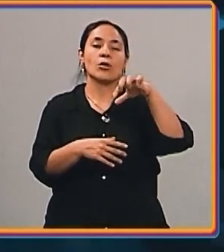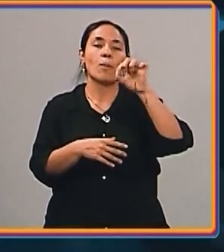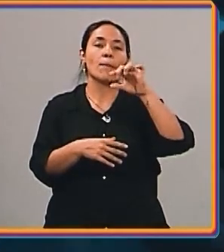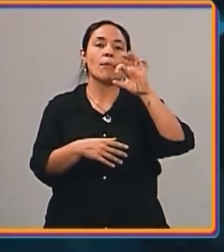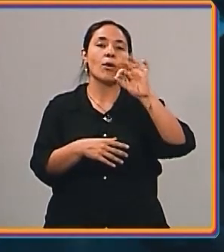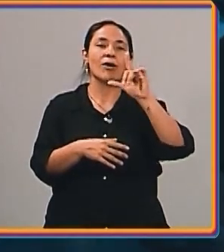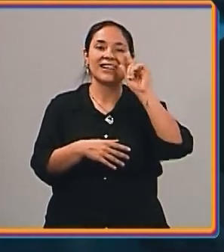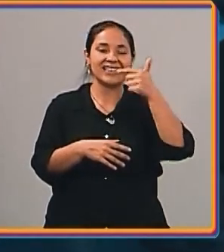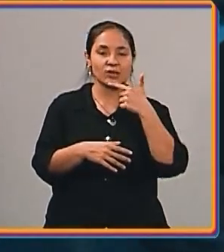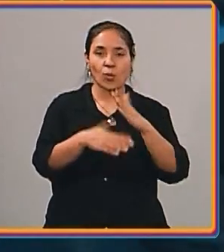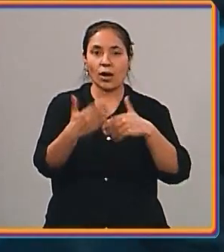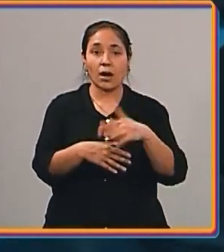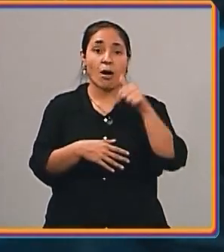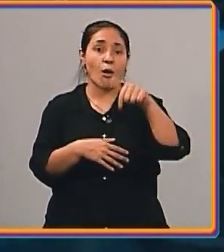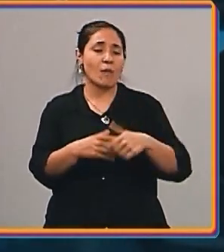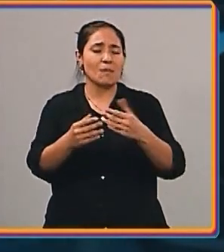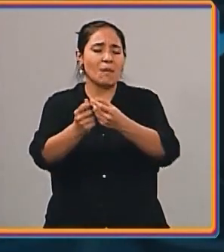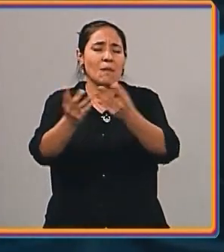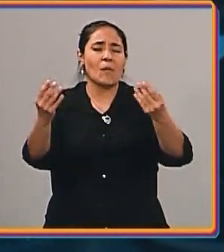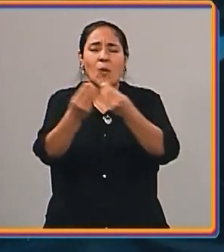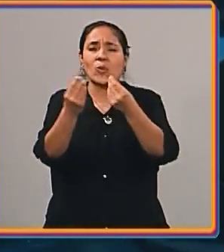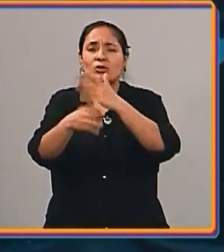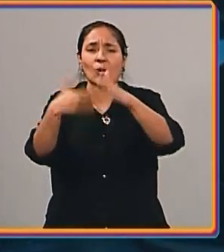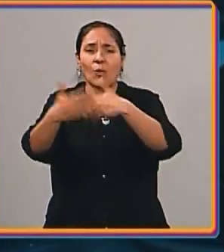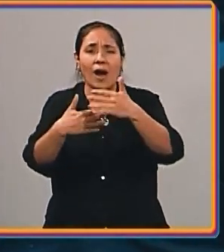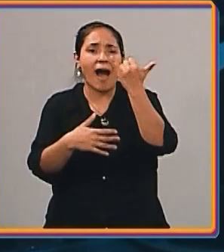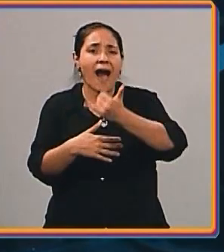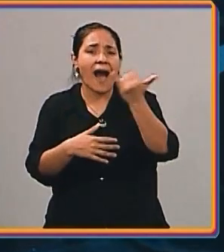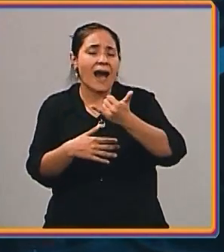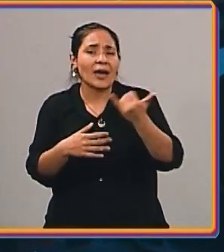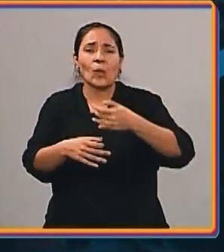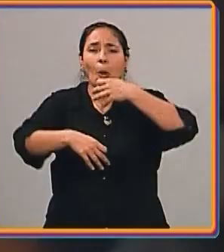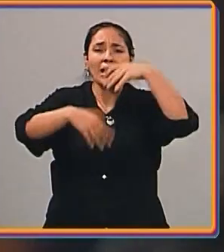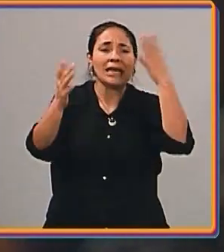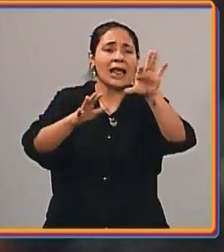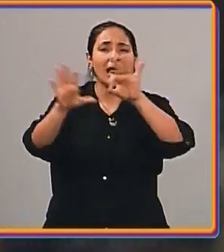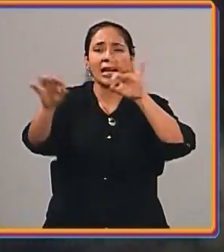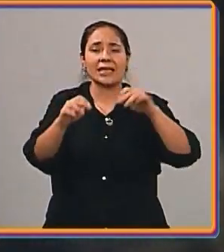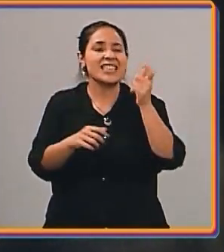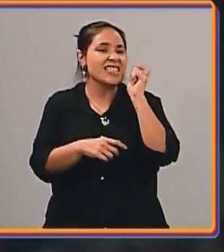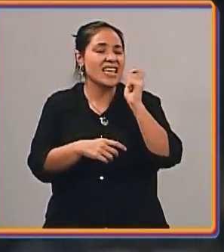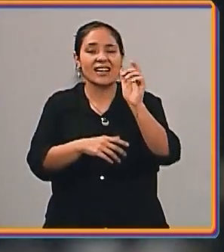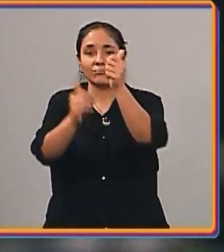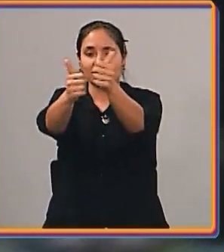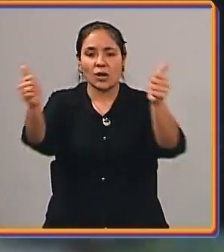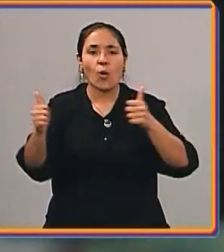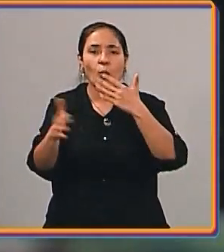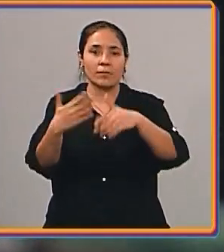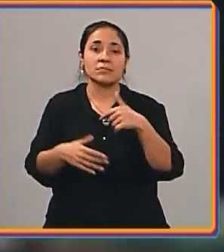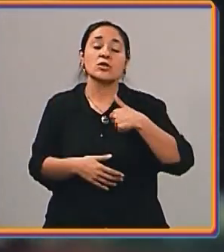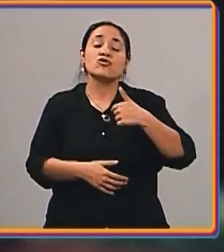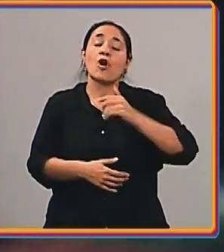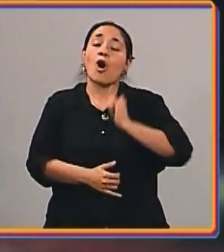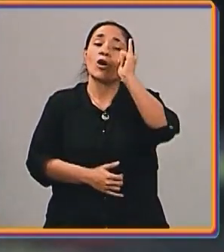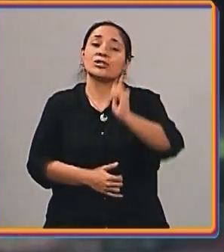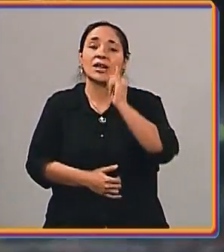Monopoly, pero hoy hay muchísimos juegos para que puedas elegir qué jugar y con quién jugar. Mi recomendación es que, como todo en la